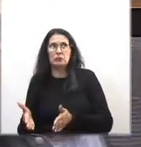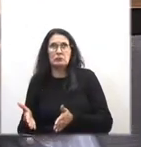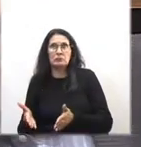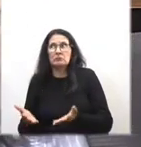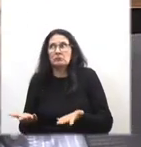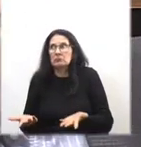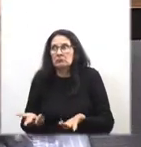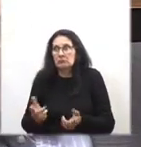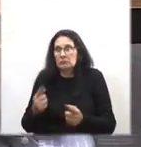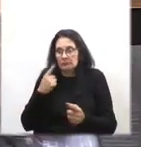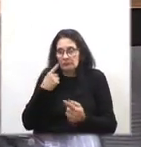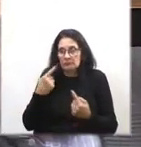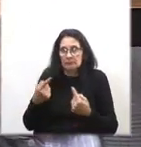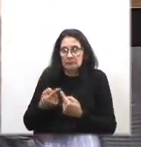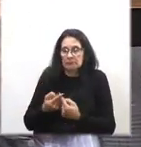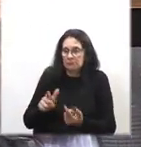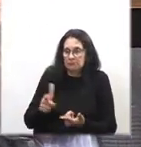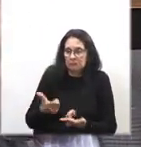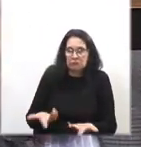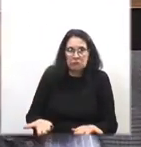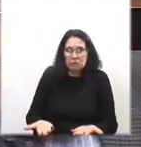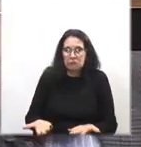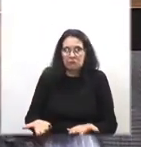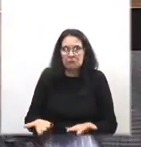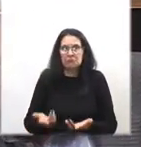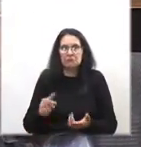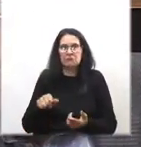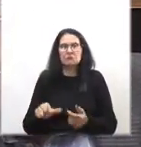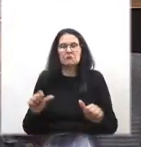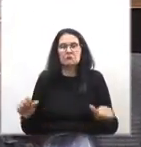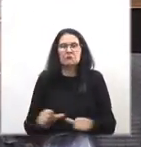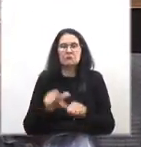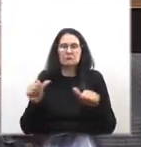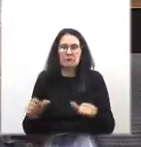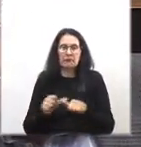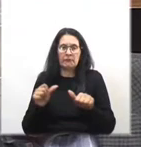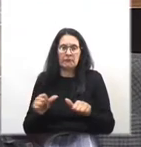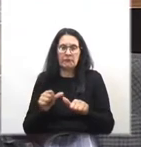no se condice esa resolución con la acción